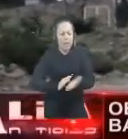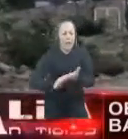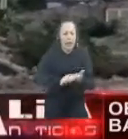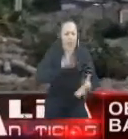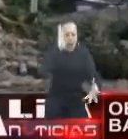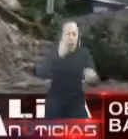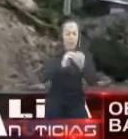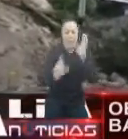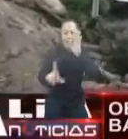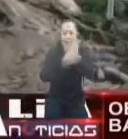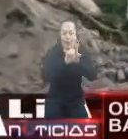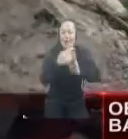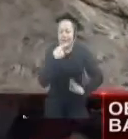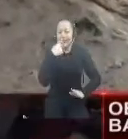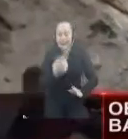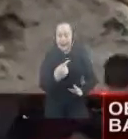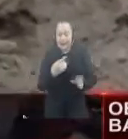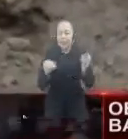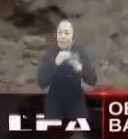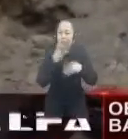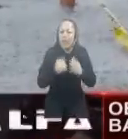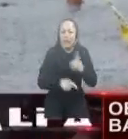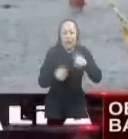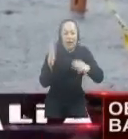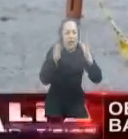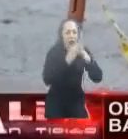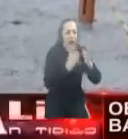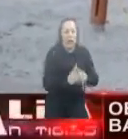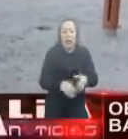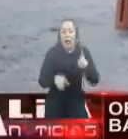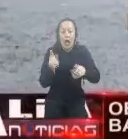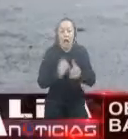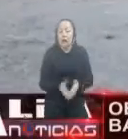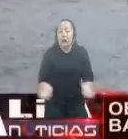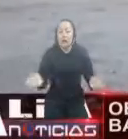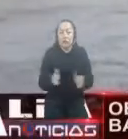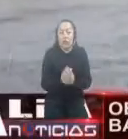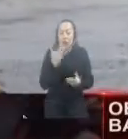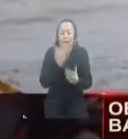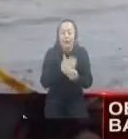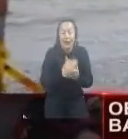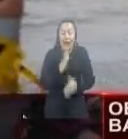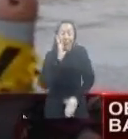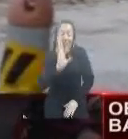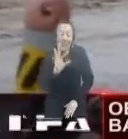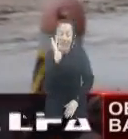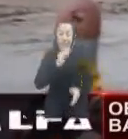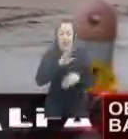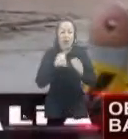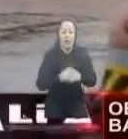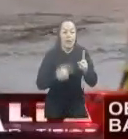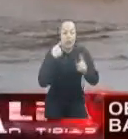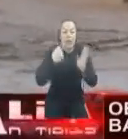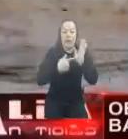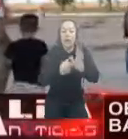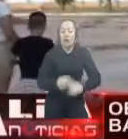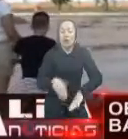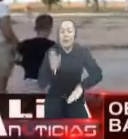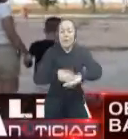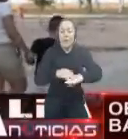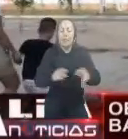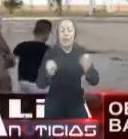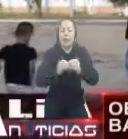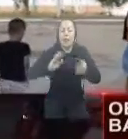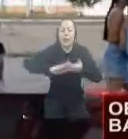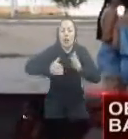temas legales. Ante la versión de que algunas de estas viviendas no contarían con titulación y que se estarían sobrepasando los linderos permitidos, la